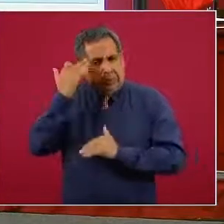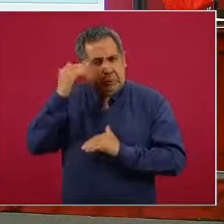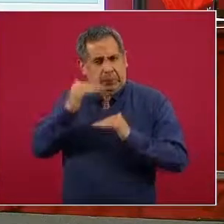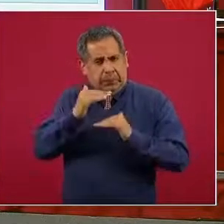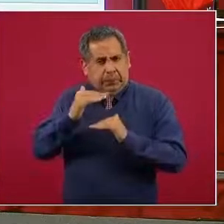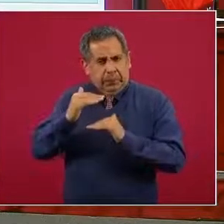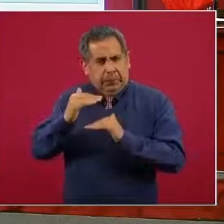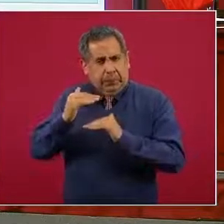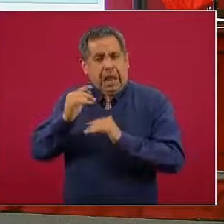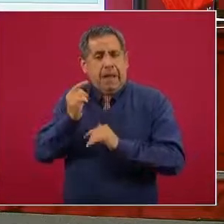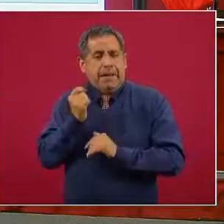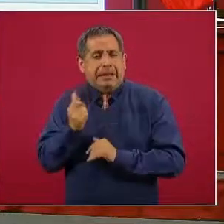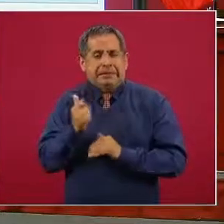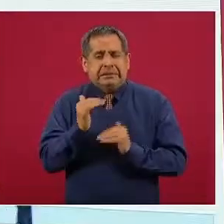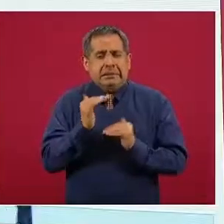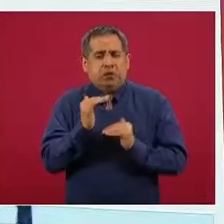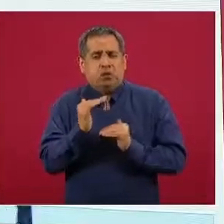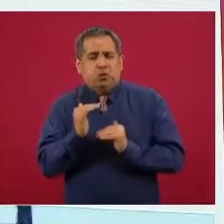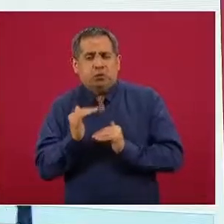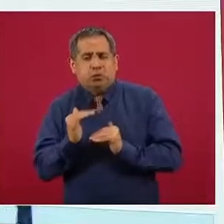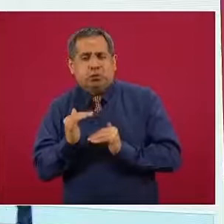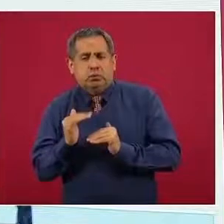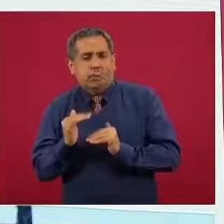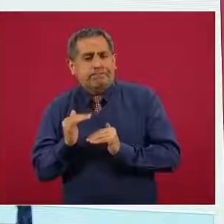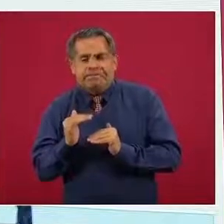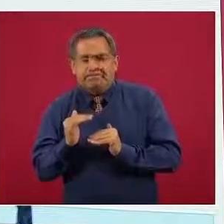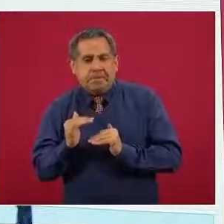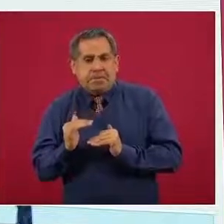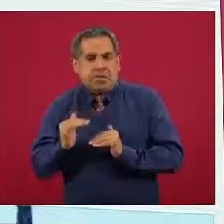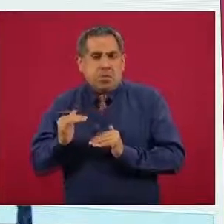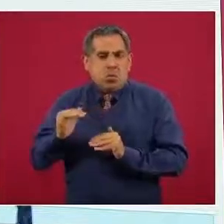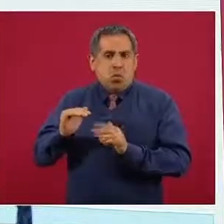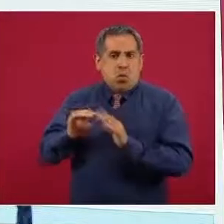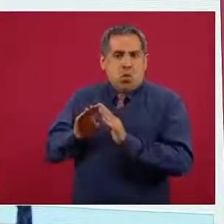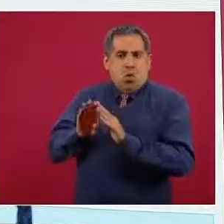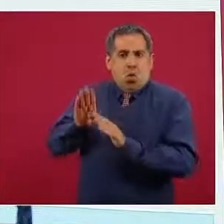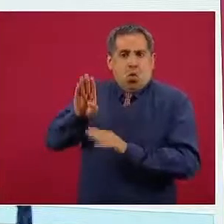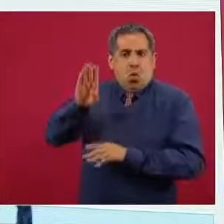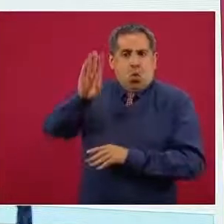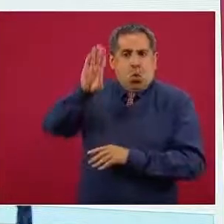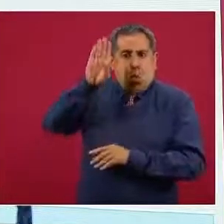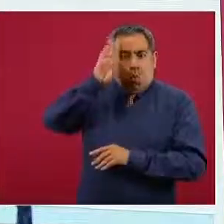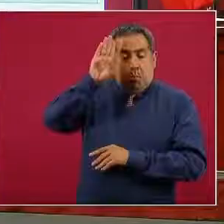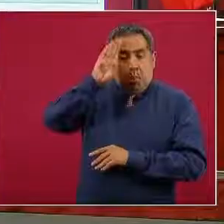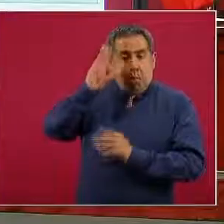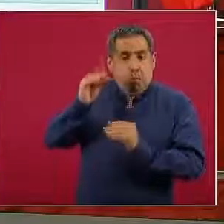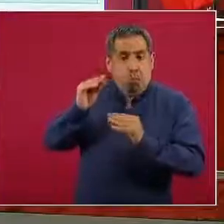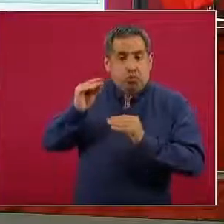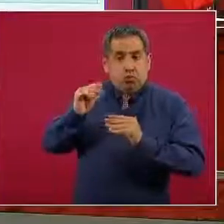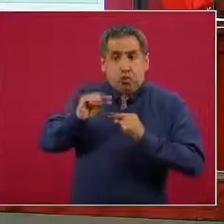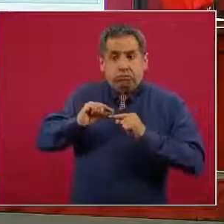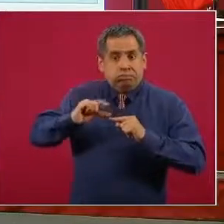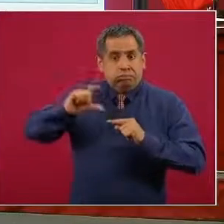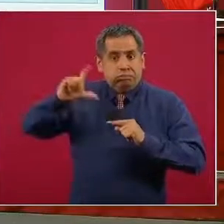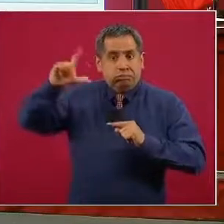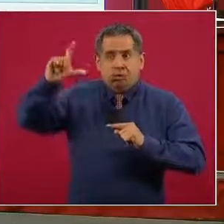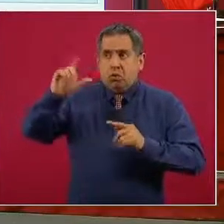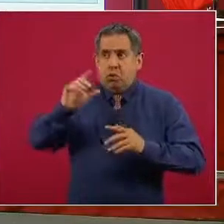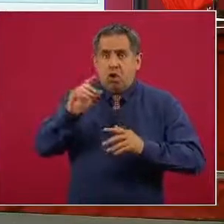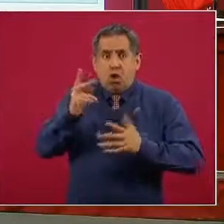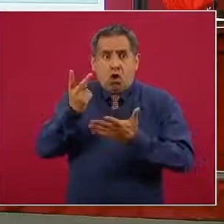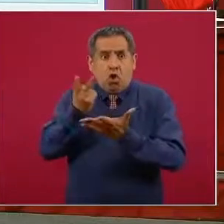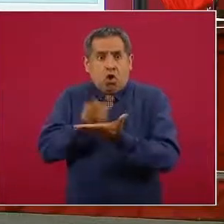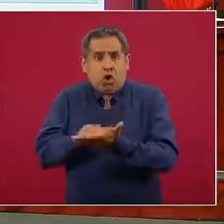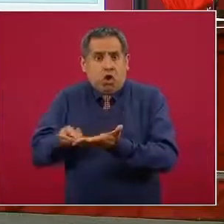un tanto decreciente. Luego tuvo este incremento muy grande, más o menos de 2,5 veces